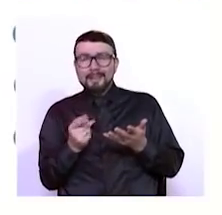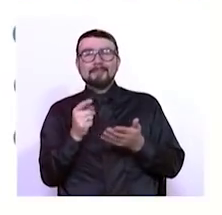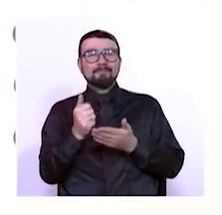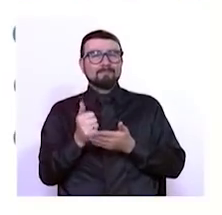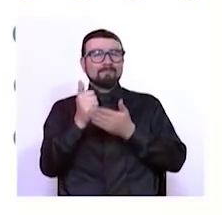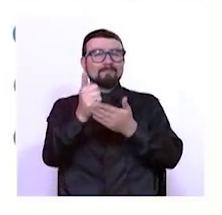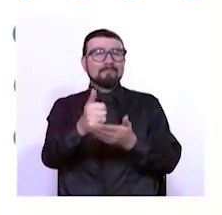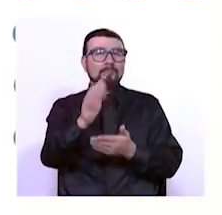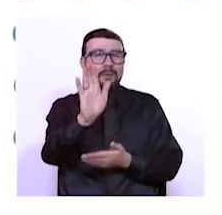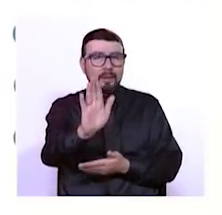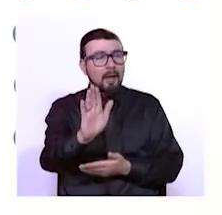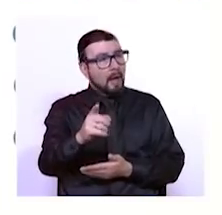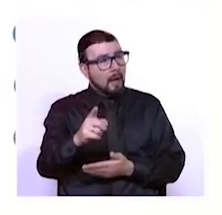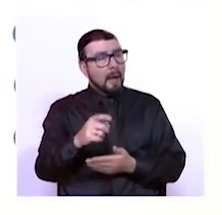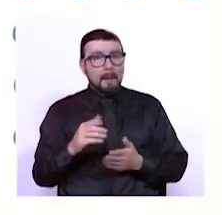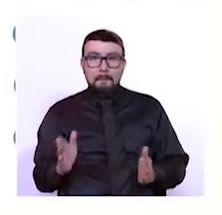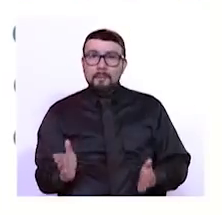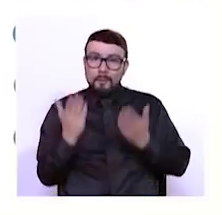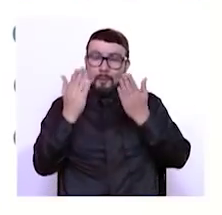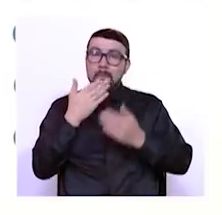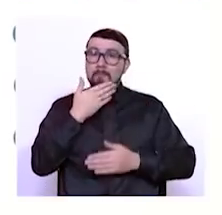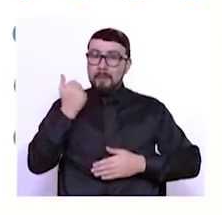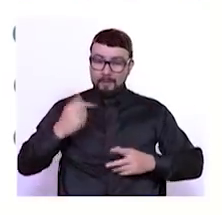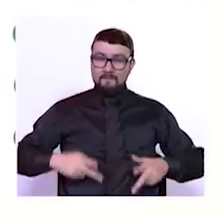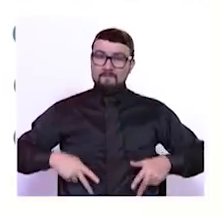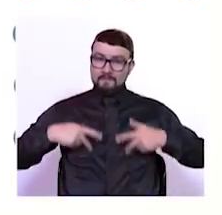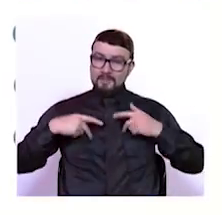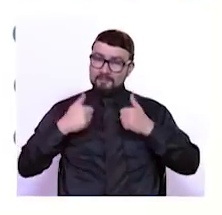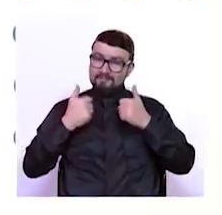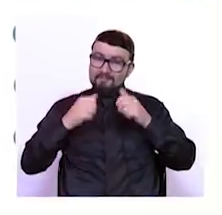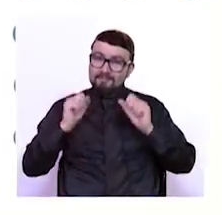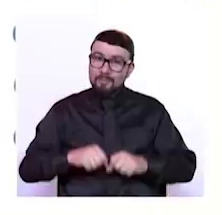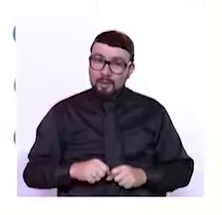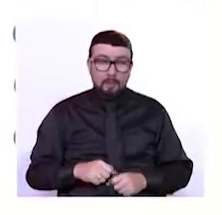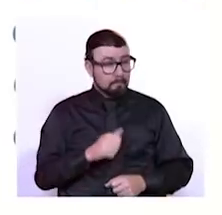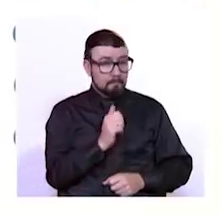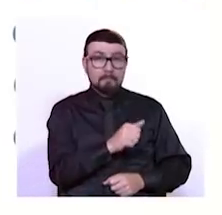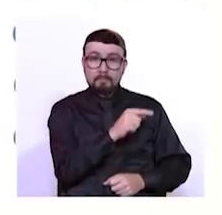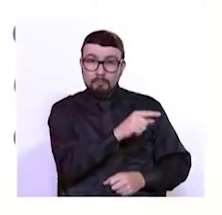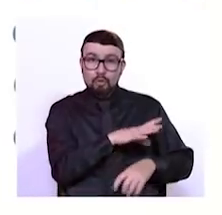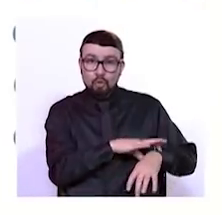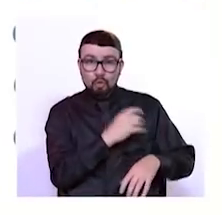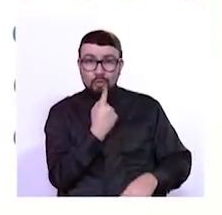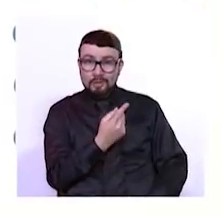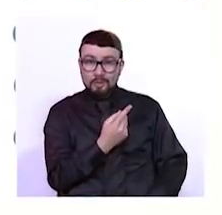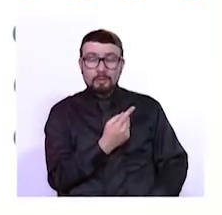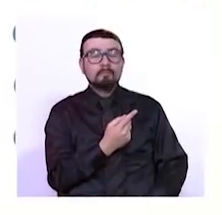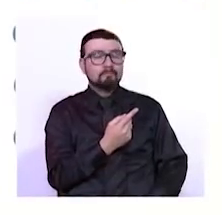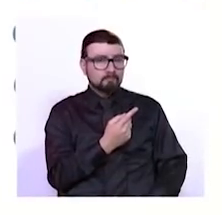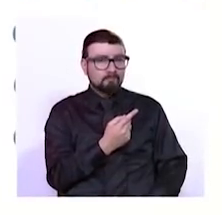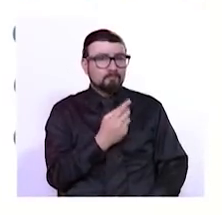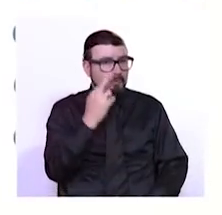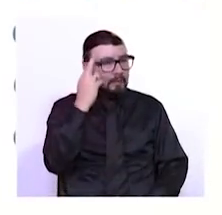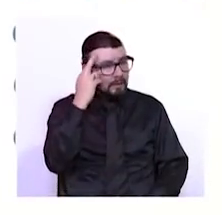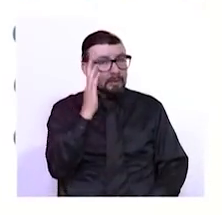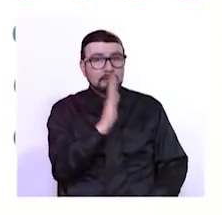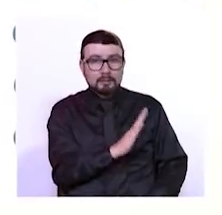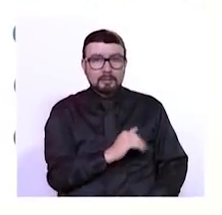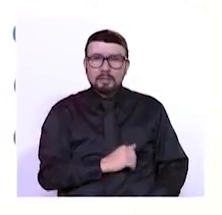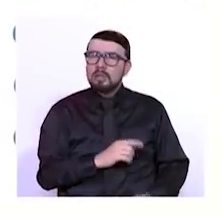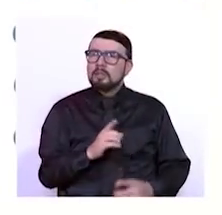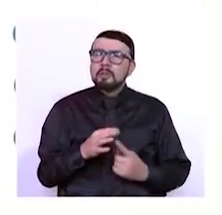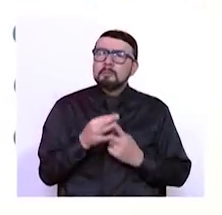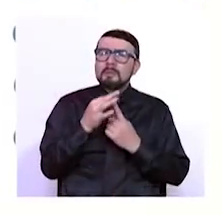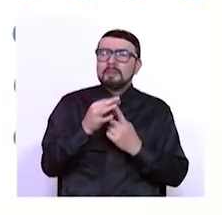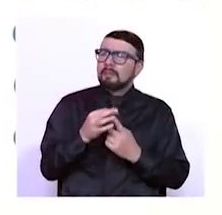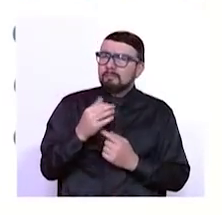que ustedes tengan una buena condición de vida y, como lo ha dicho el doctor Jorge Enrique Rojas, especialmente en